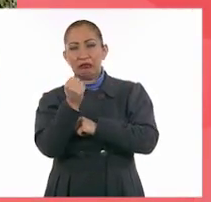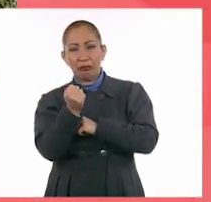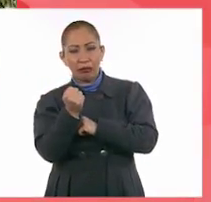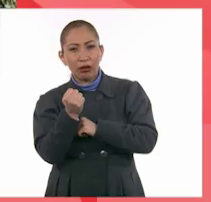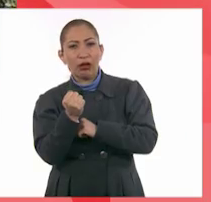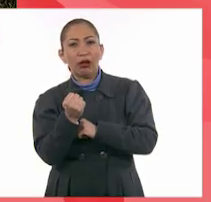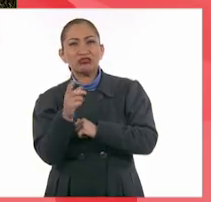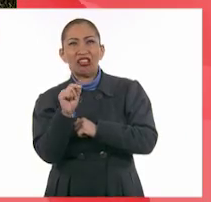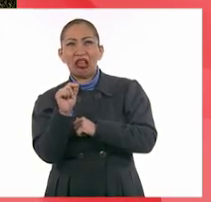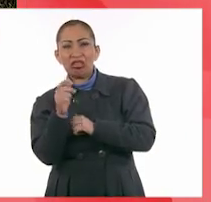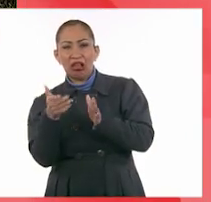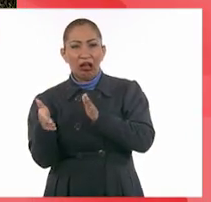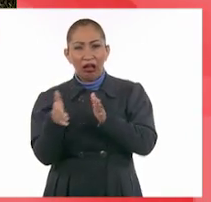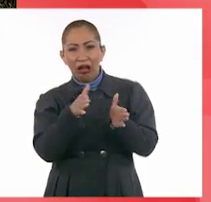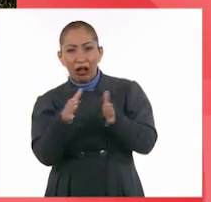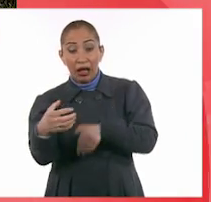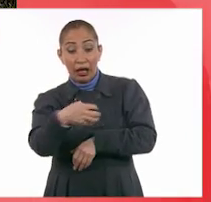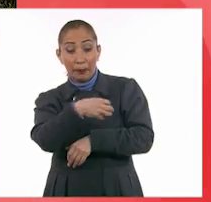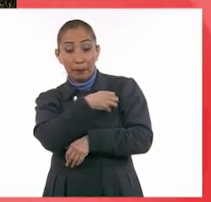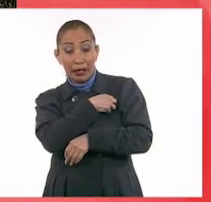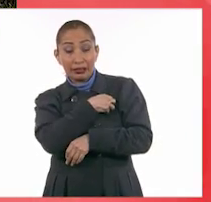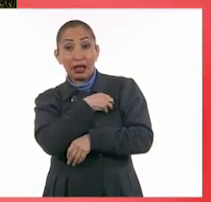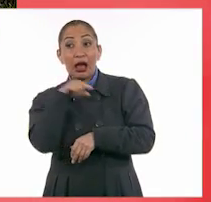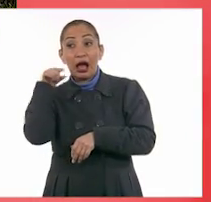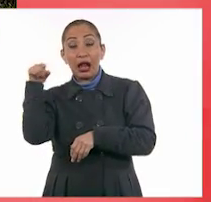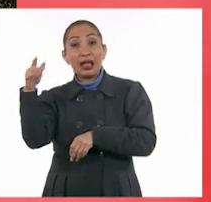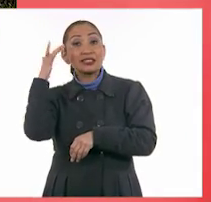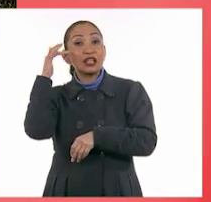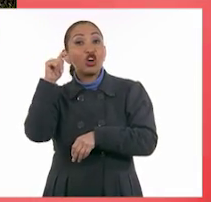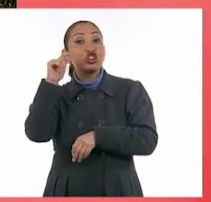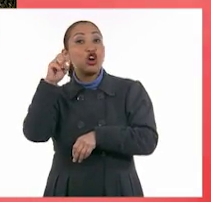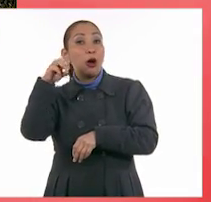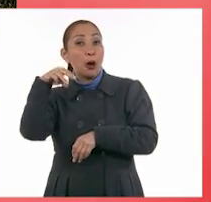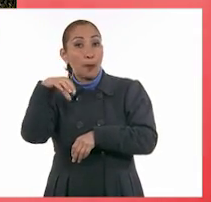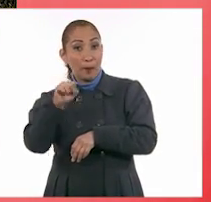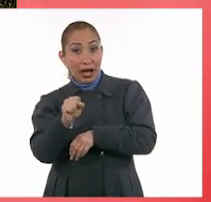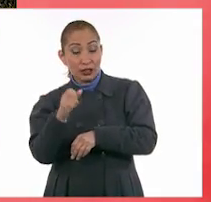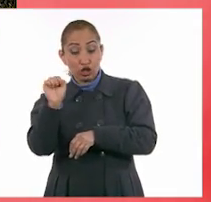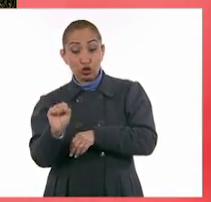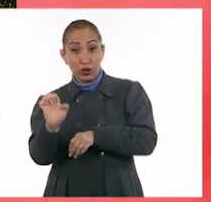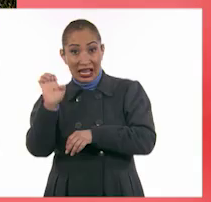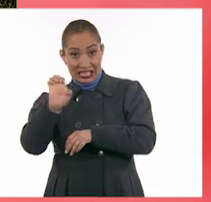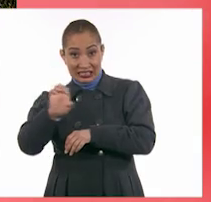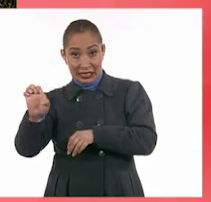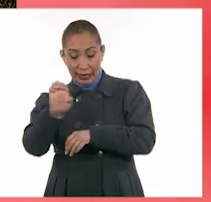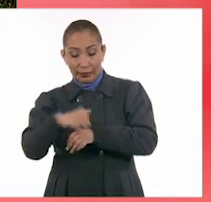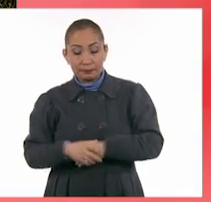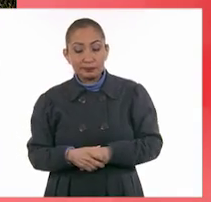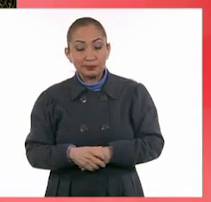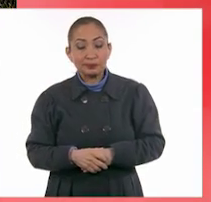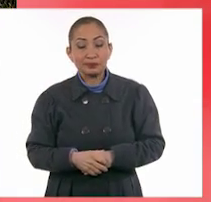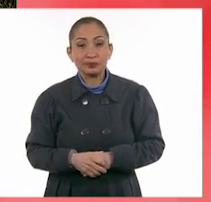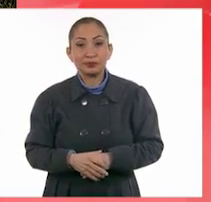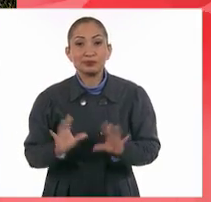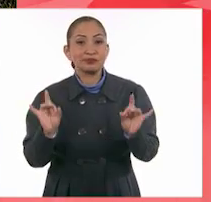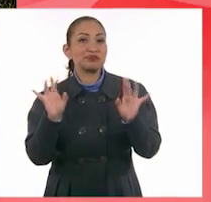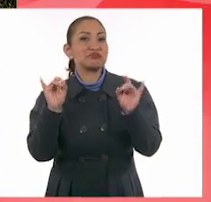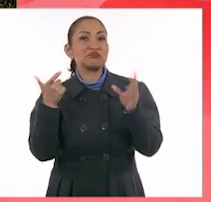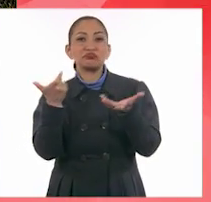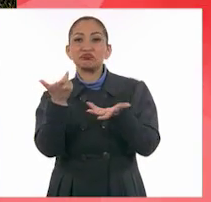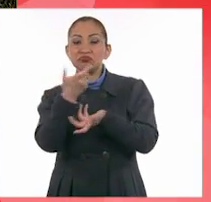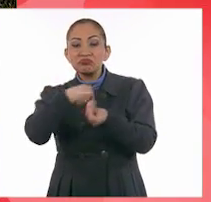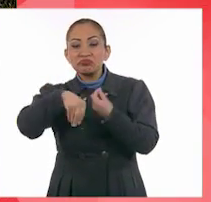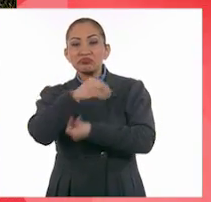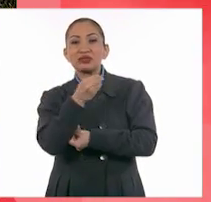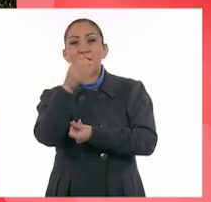1869, 70, la capital estaba en Santo Tomás, hacia el sur de Ensenada. Por la cuestión económica, por